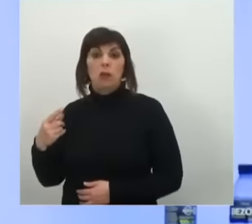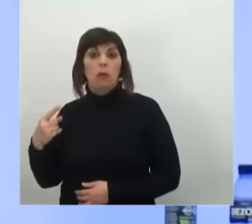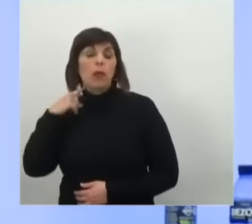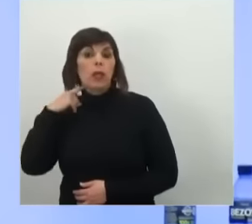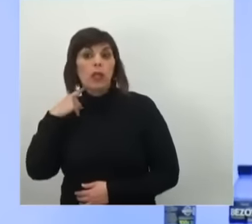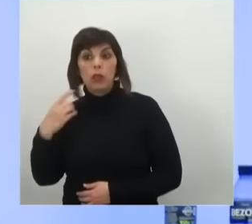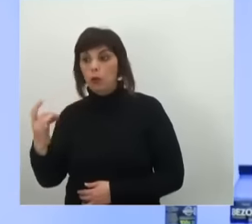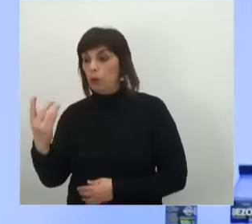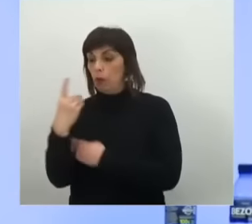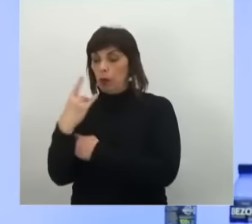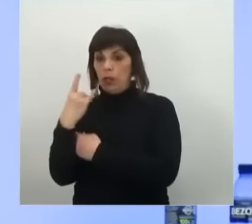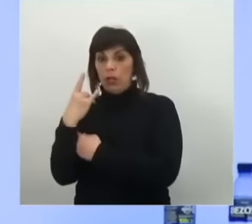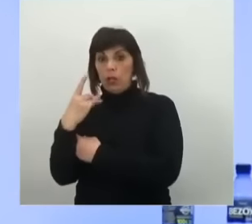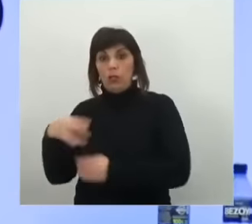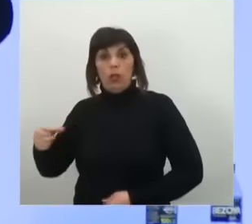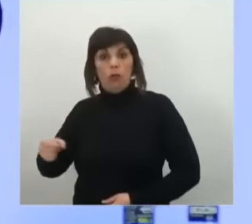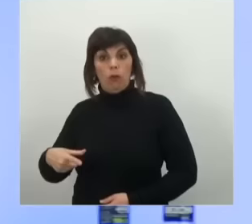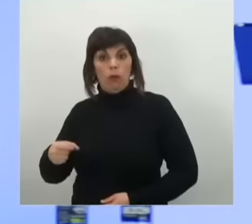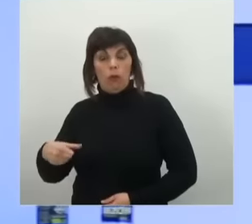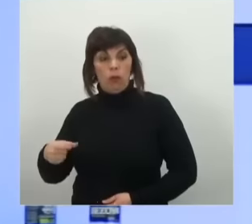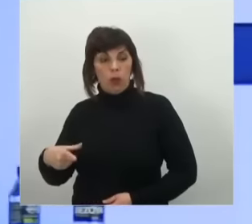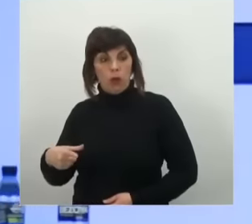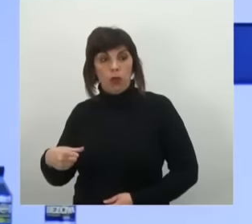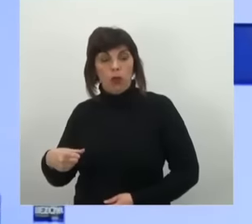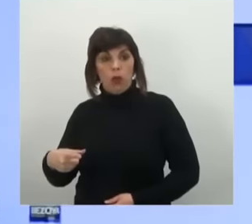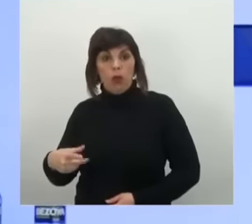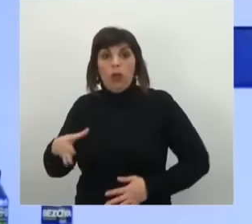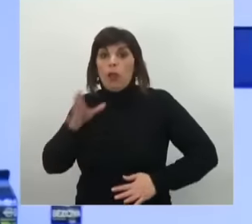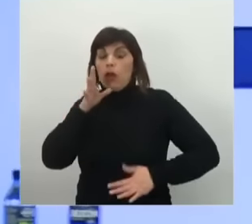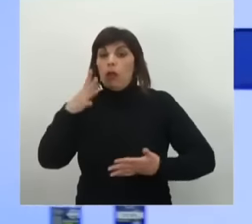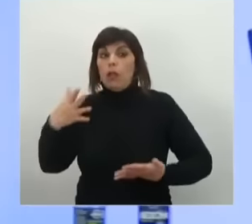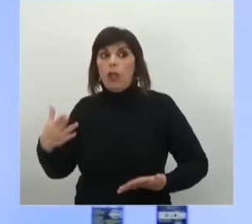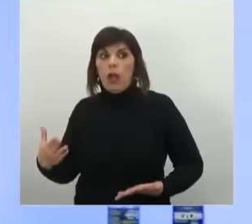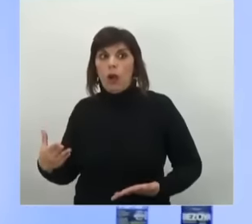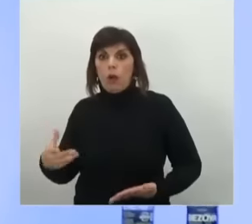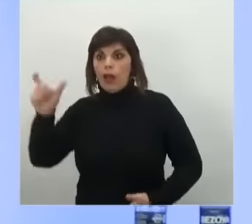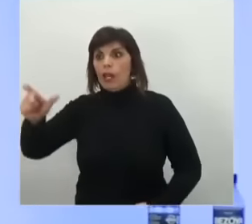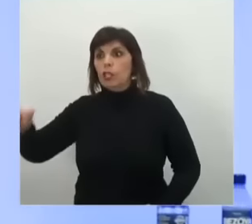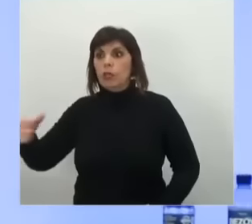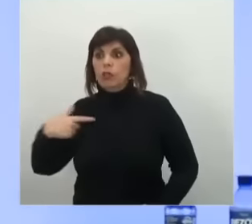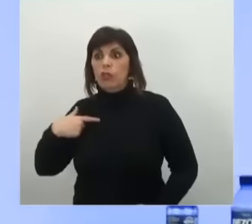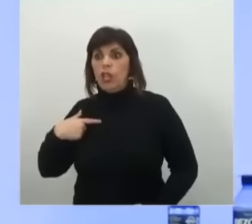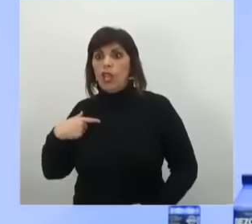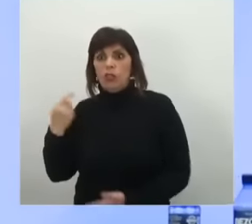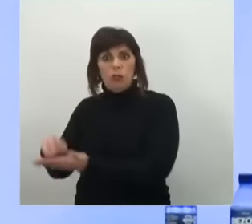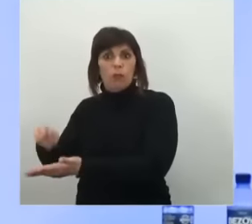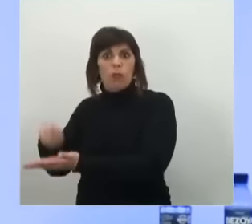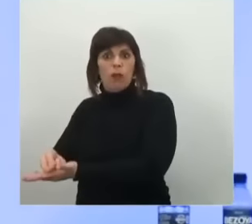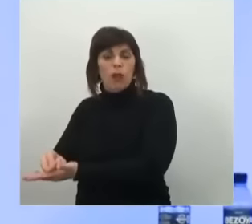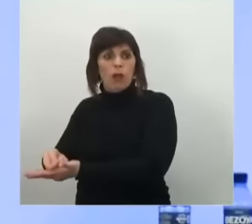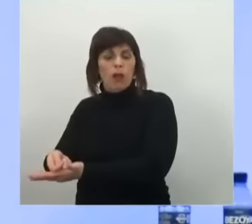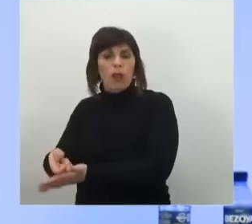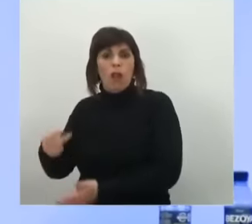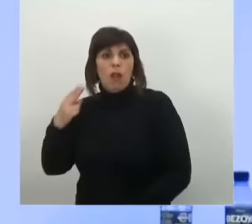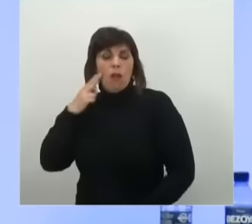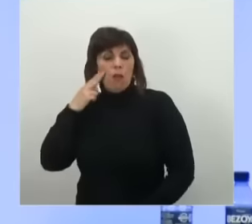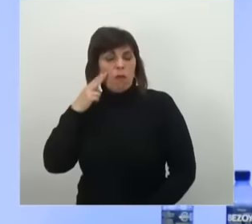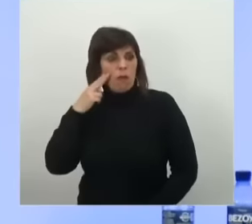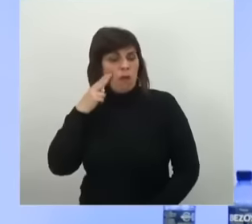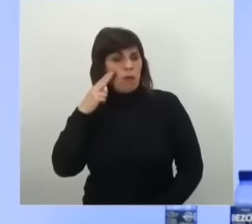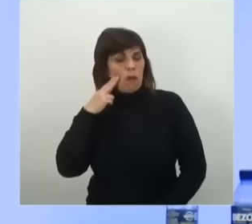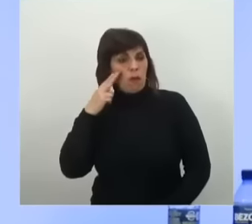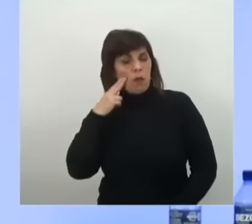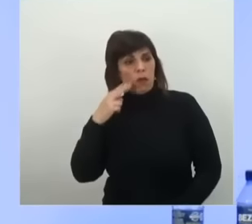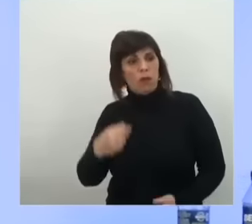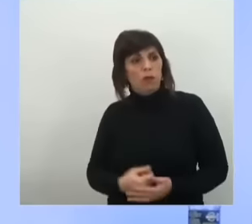confrontar que era el miedo a los enemigos a los cuales yo les debía dinero Y es que esos amigos que yo les